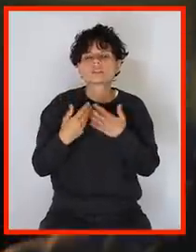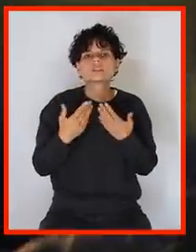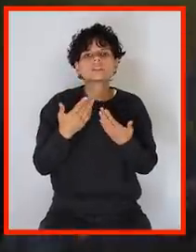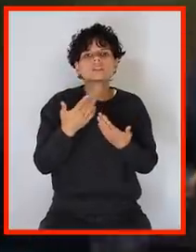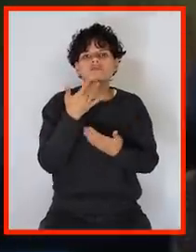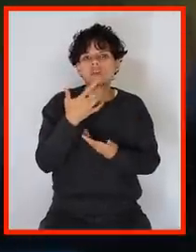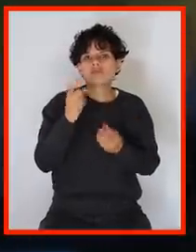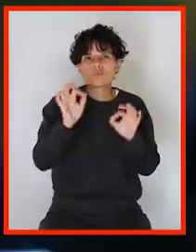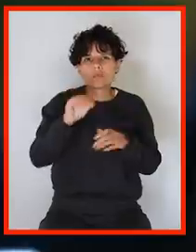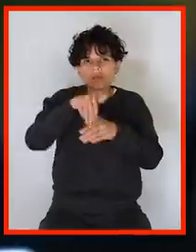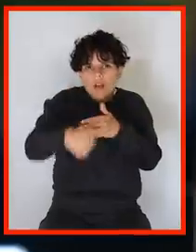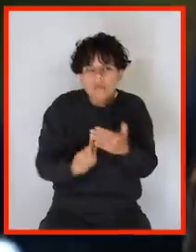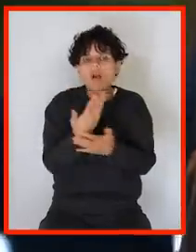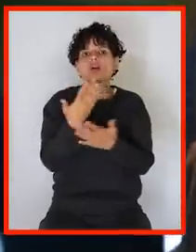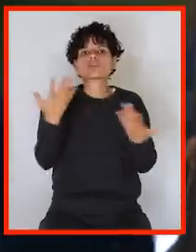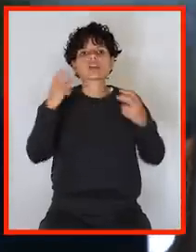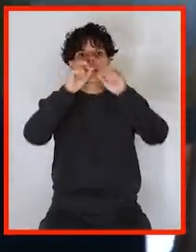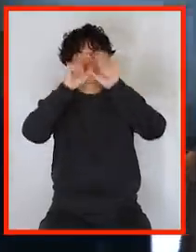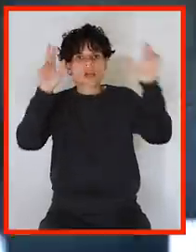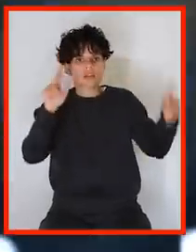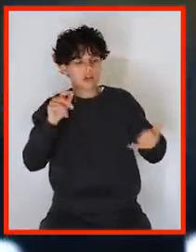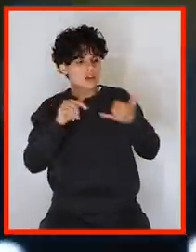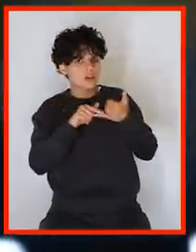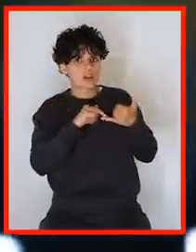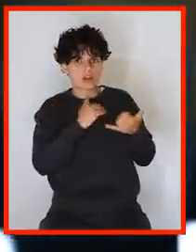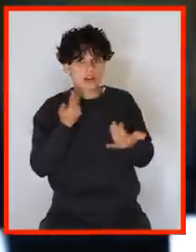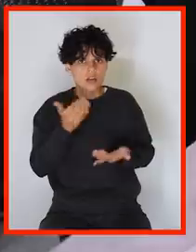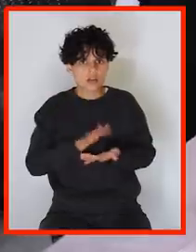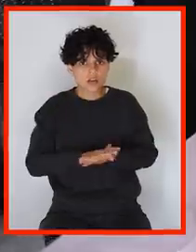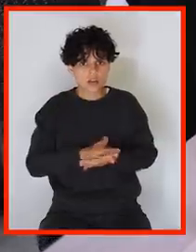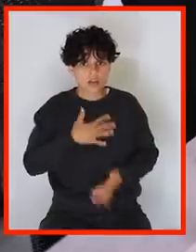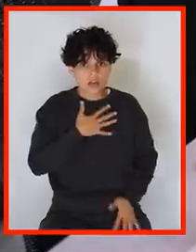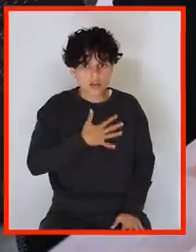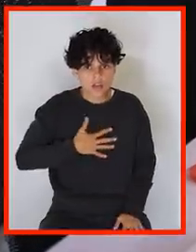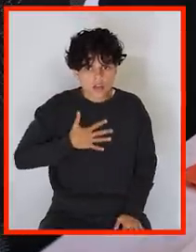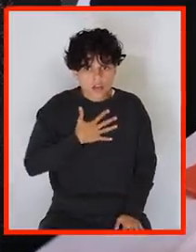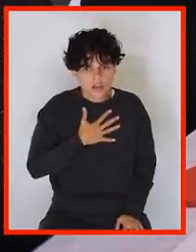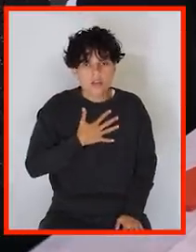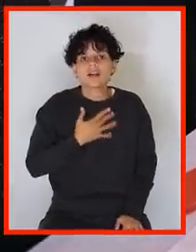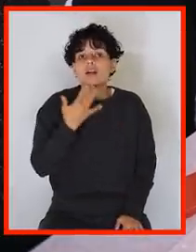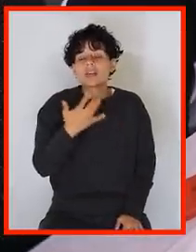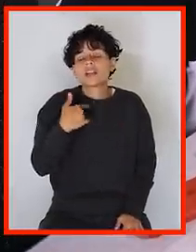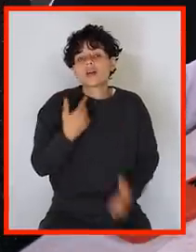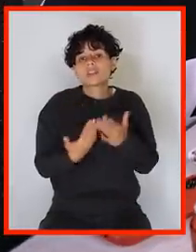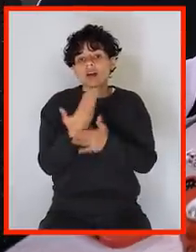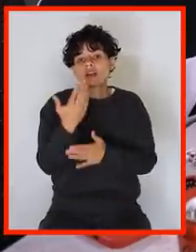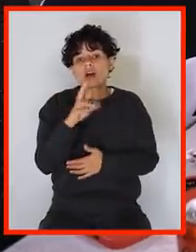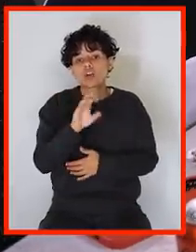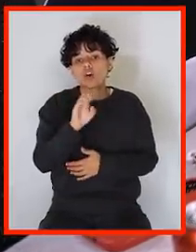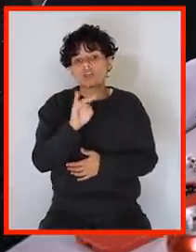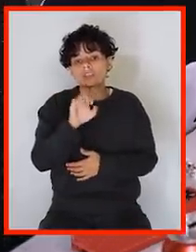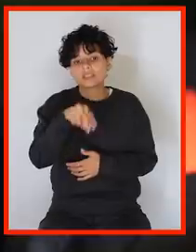fue en la madrugada, entonces como que uno despertó con la noticia. A mí me habló el Robin en la mañana, me dijo,